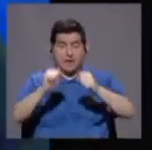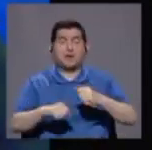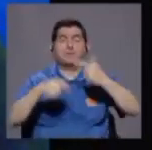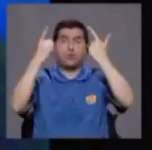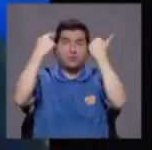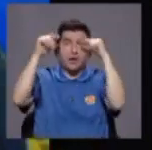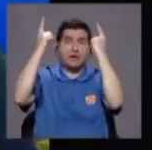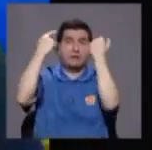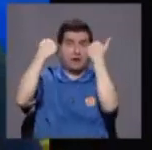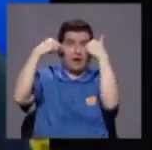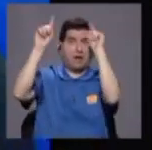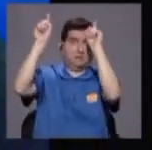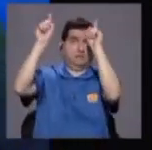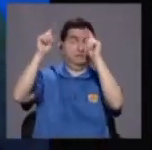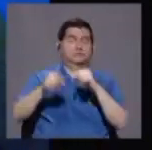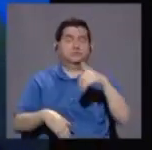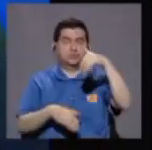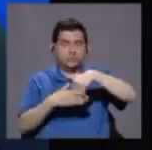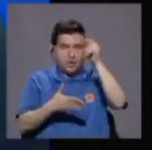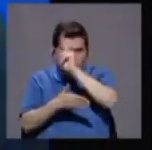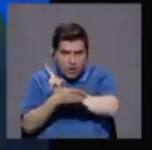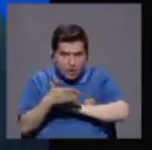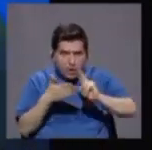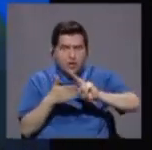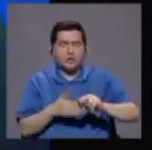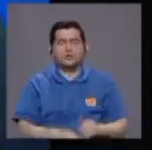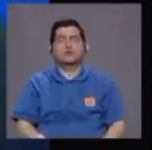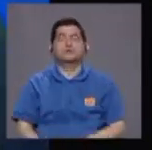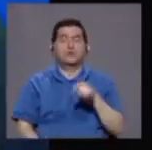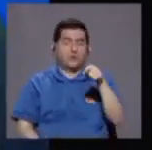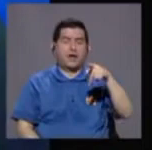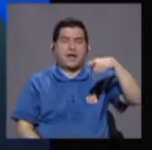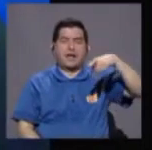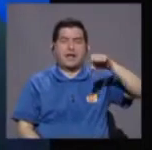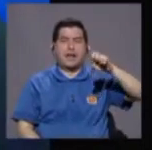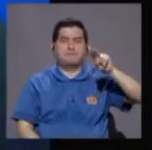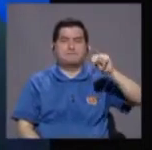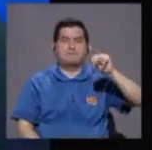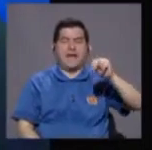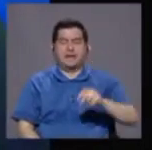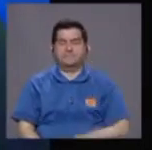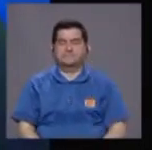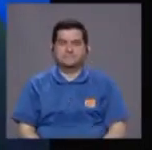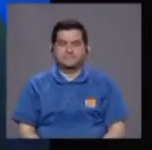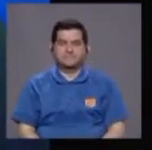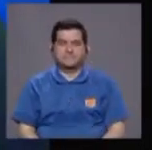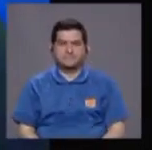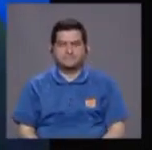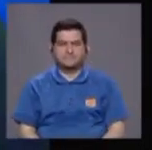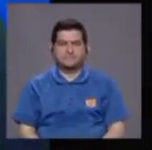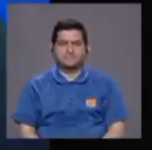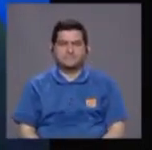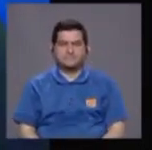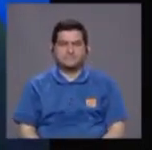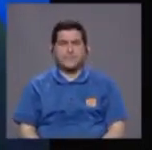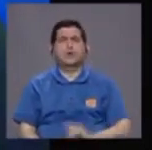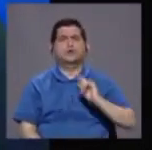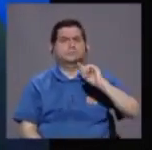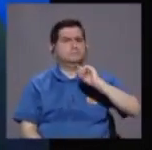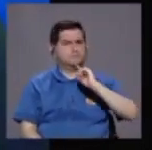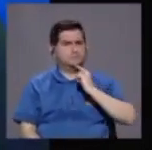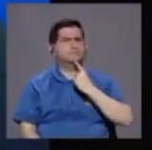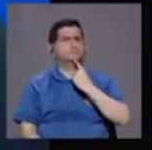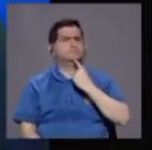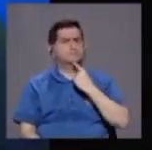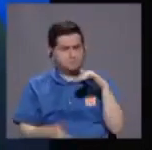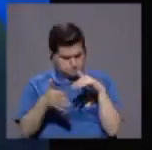éxito en la Universidad de Filadelfia, ¿no?, Pensilvania. Muy serio,